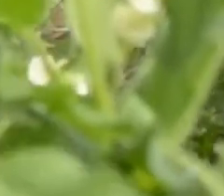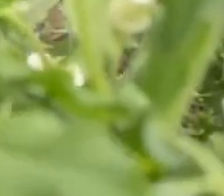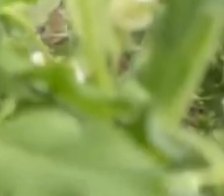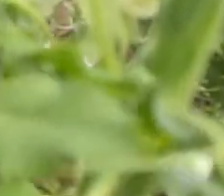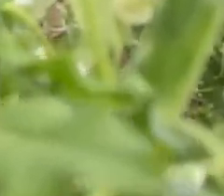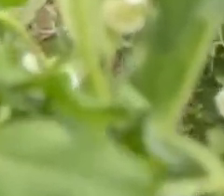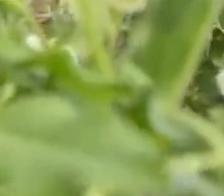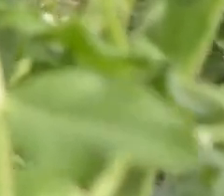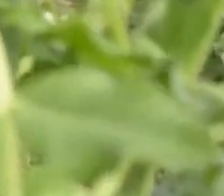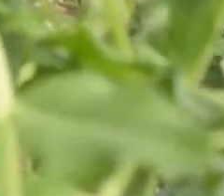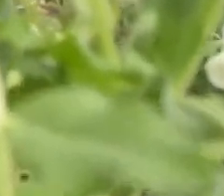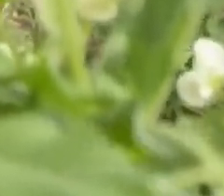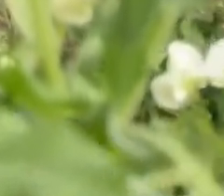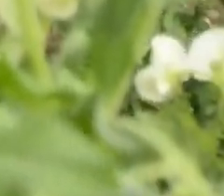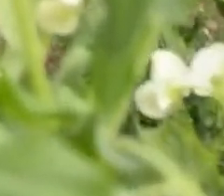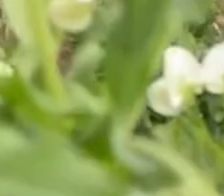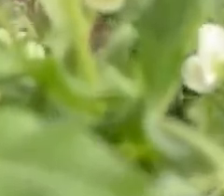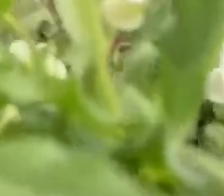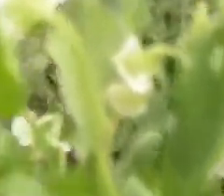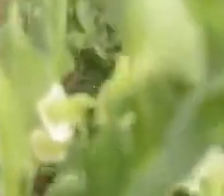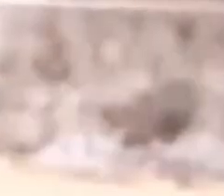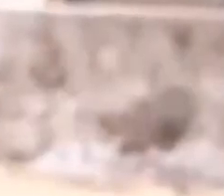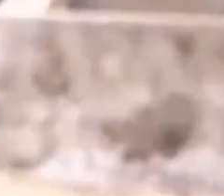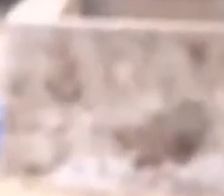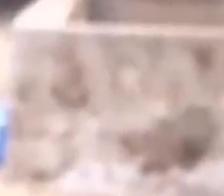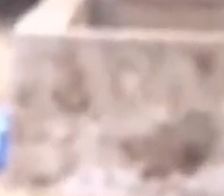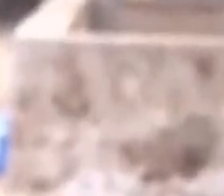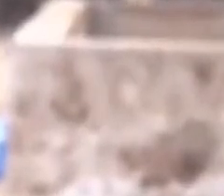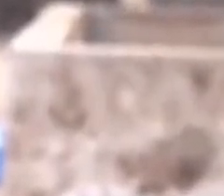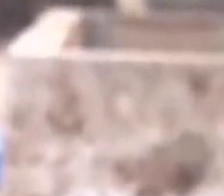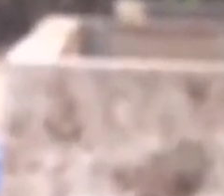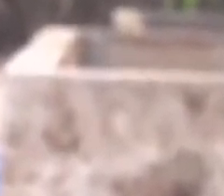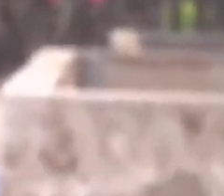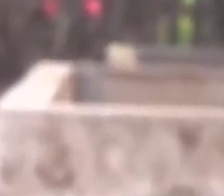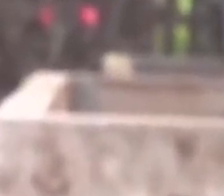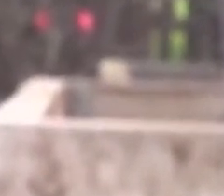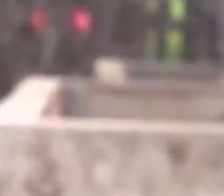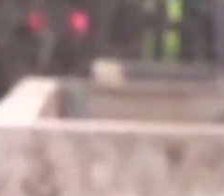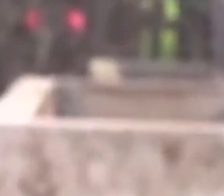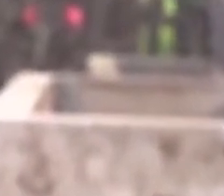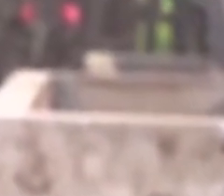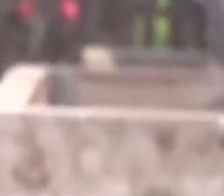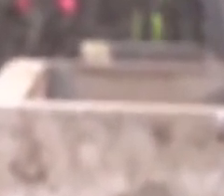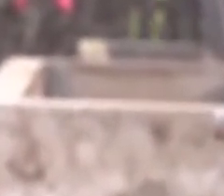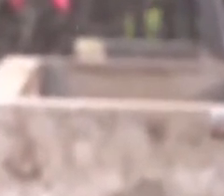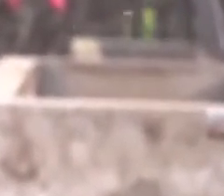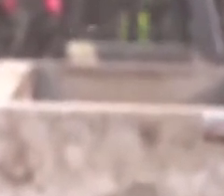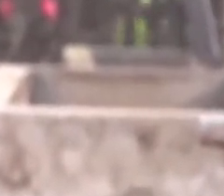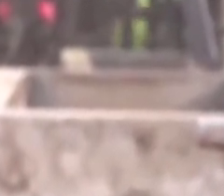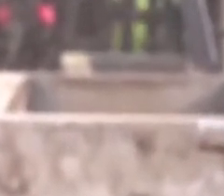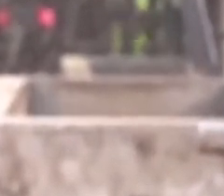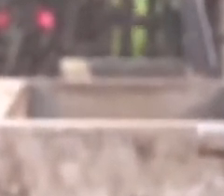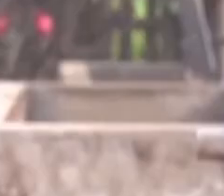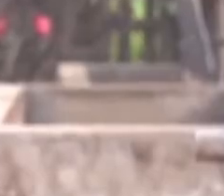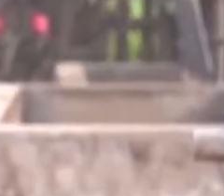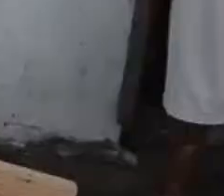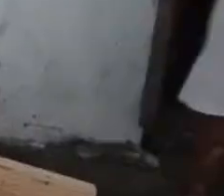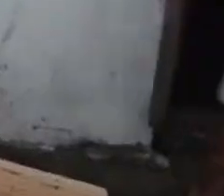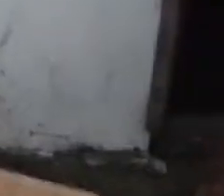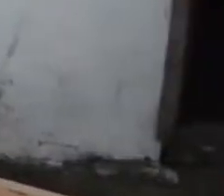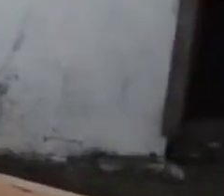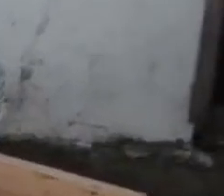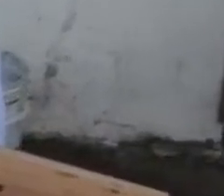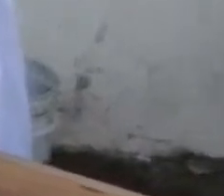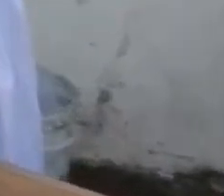7 países han aprobado leyes marco de agricultura familiar. 9 cuentan con políticas de apoyo a este ámbito,